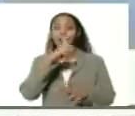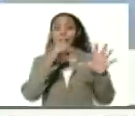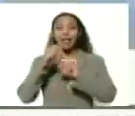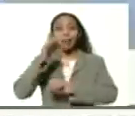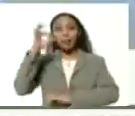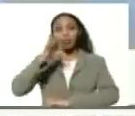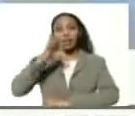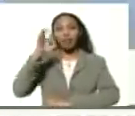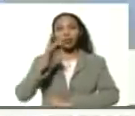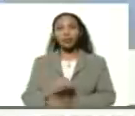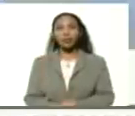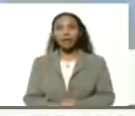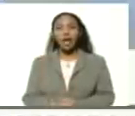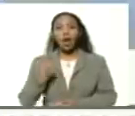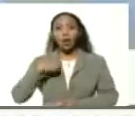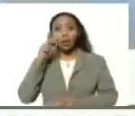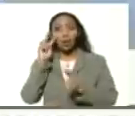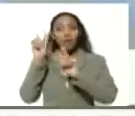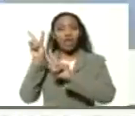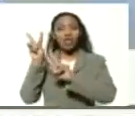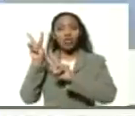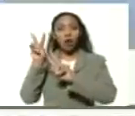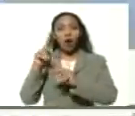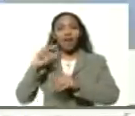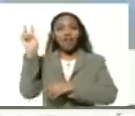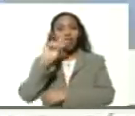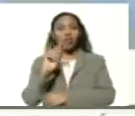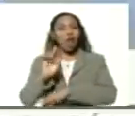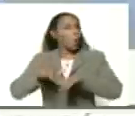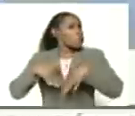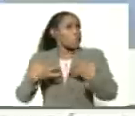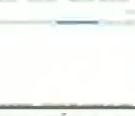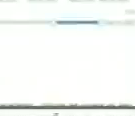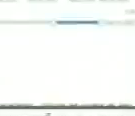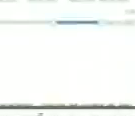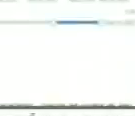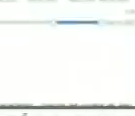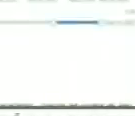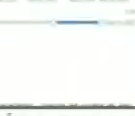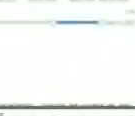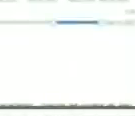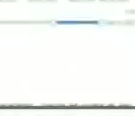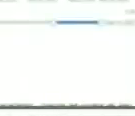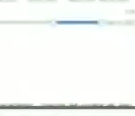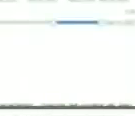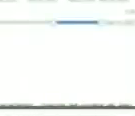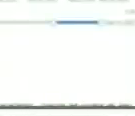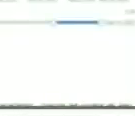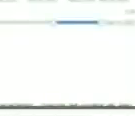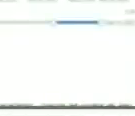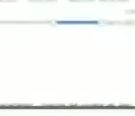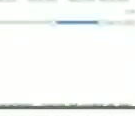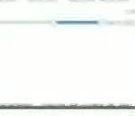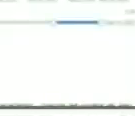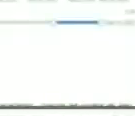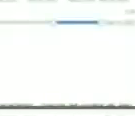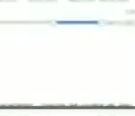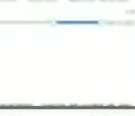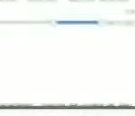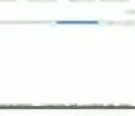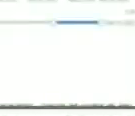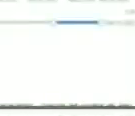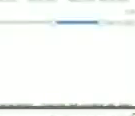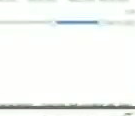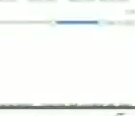60%. Es lo que estamos viendo en Venezuela, cuál es el impacto de esta variante en aumento de casos